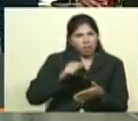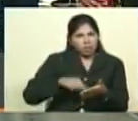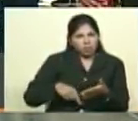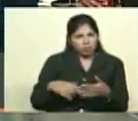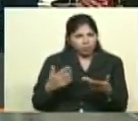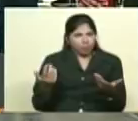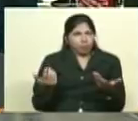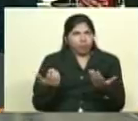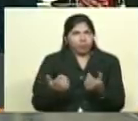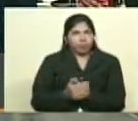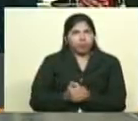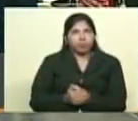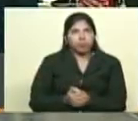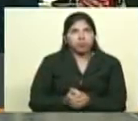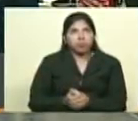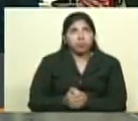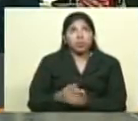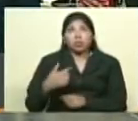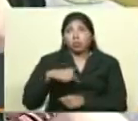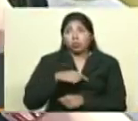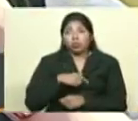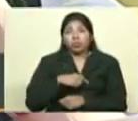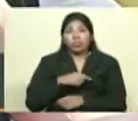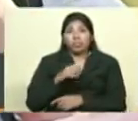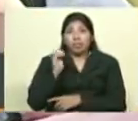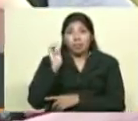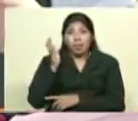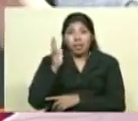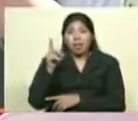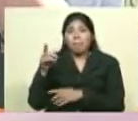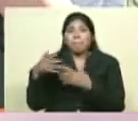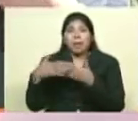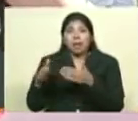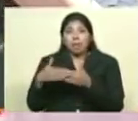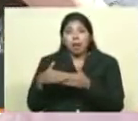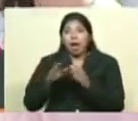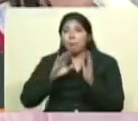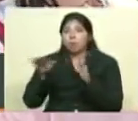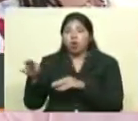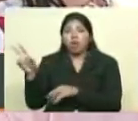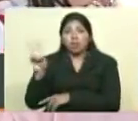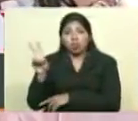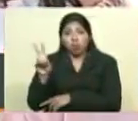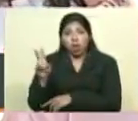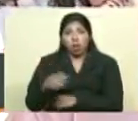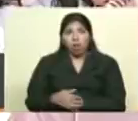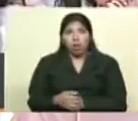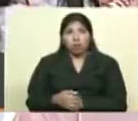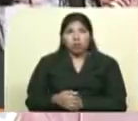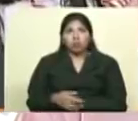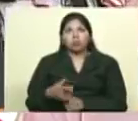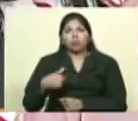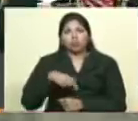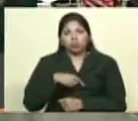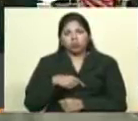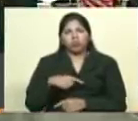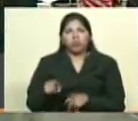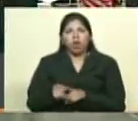Contamos con el apoyo de todos los países en las cumbres de las Américas de Panamá. En ese momento dimos una batalla.